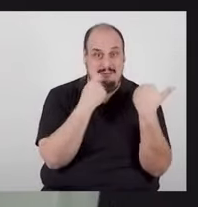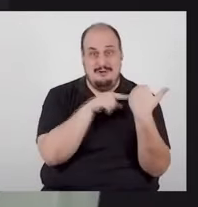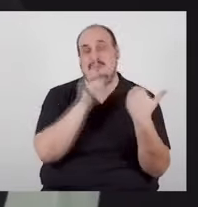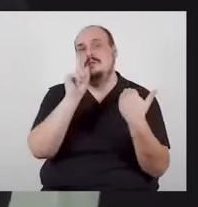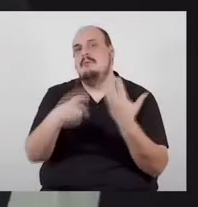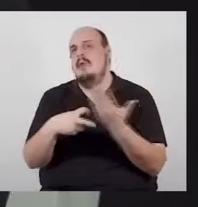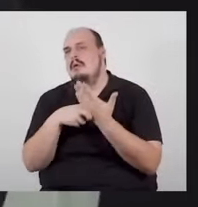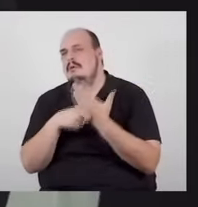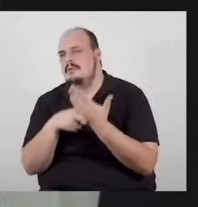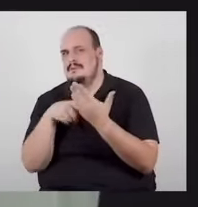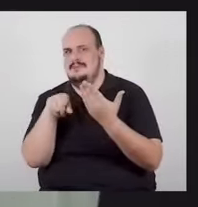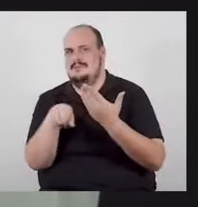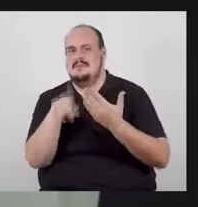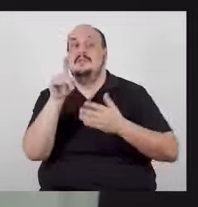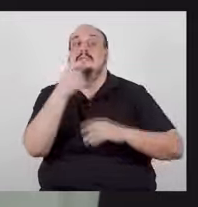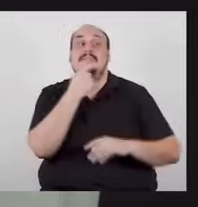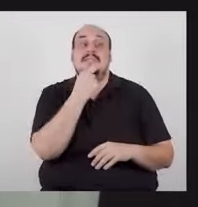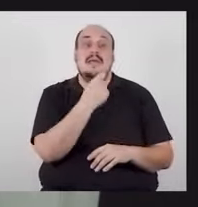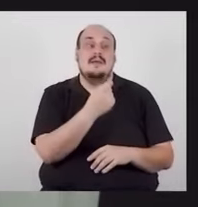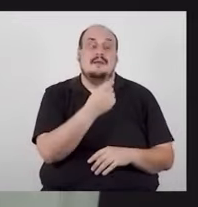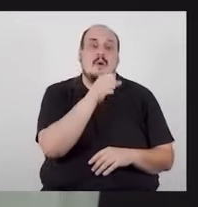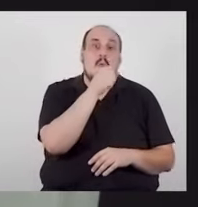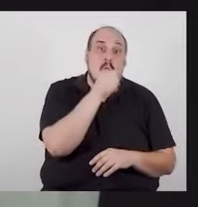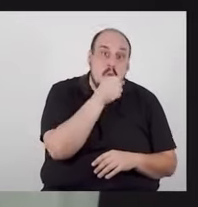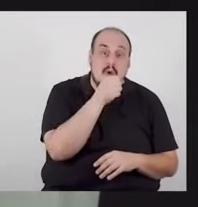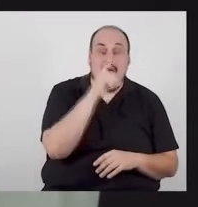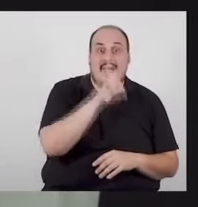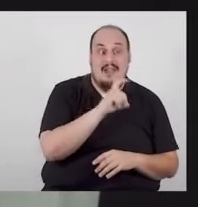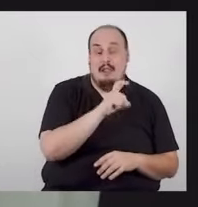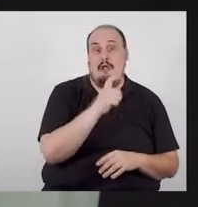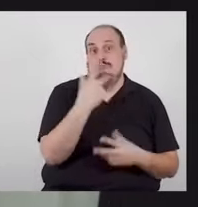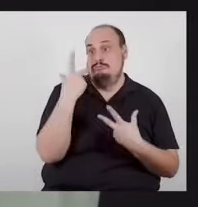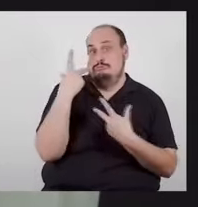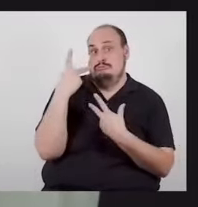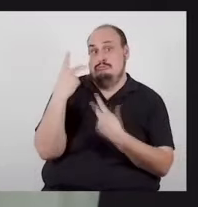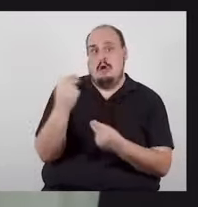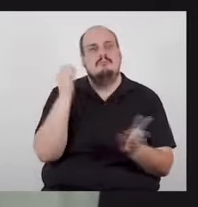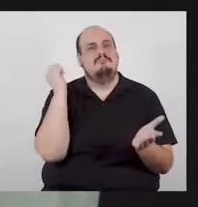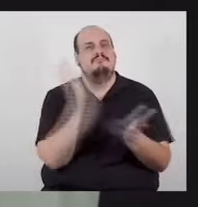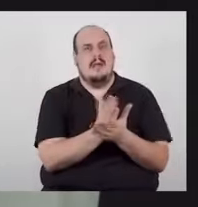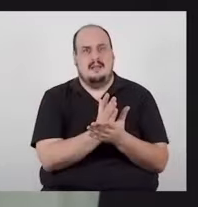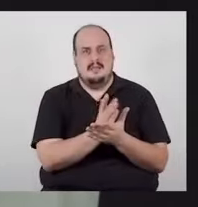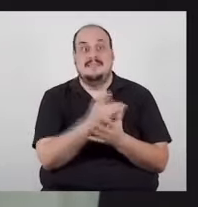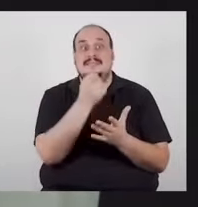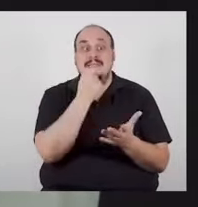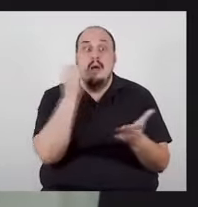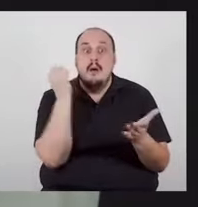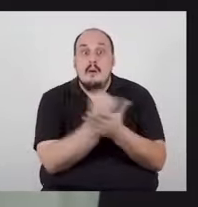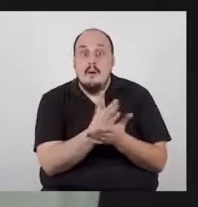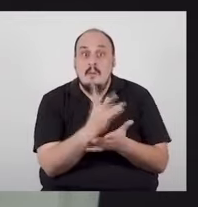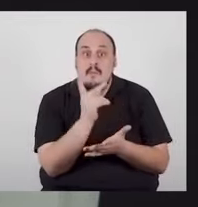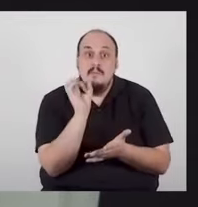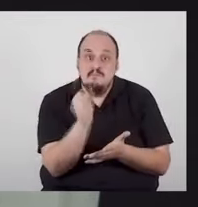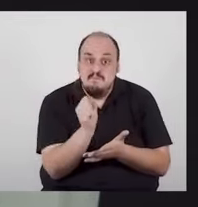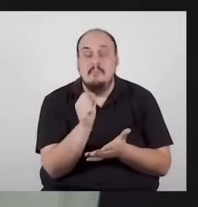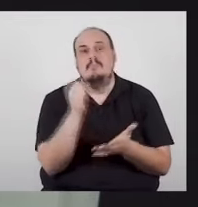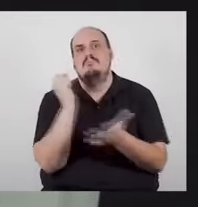se niega a hacerse la alcoholemia, penalización, el que tiene más de determinado porcentaje, penalización, más allá de que no cometa